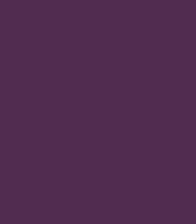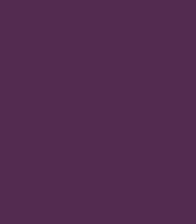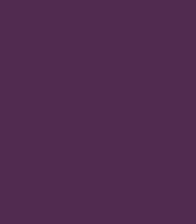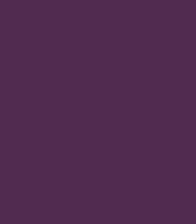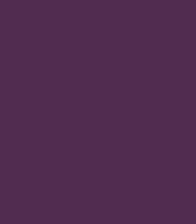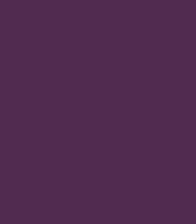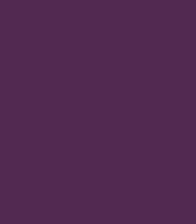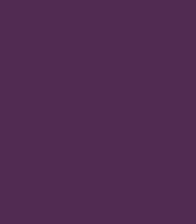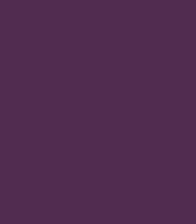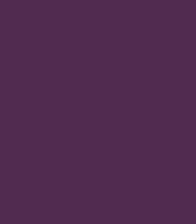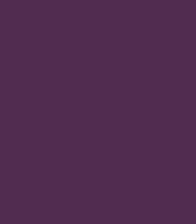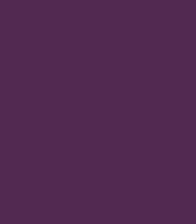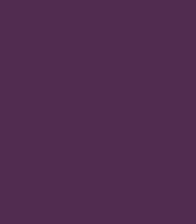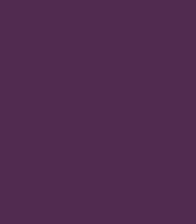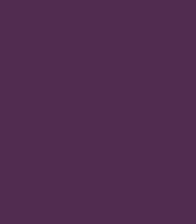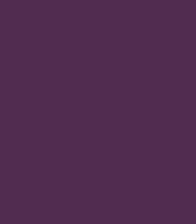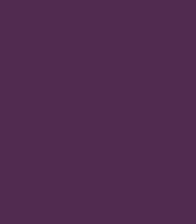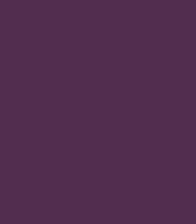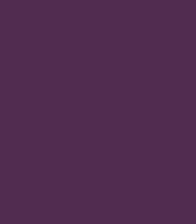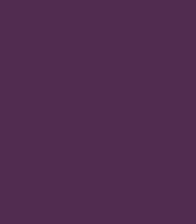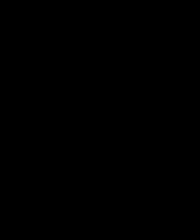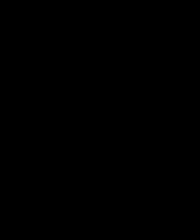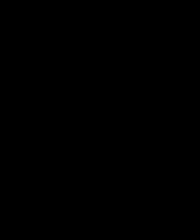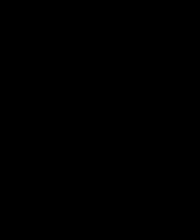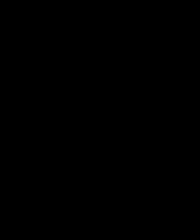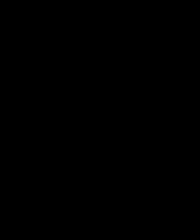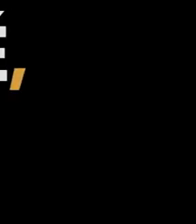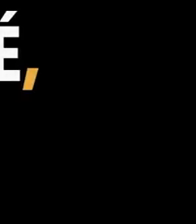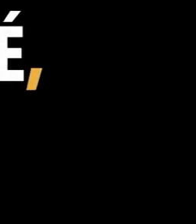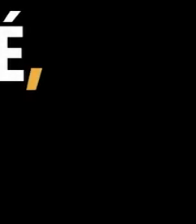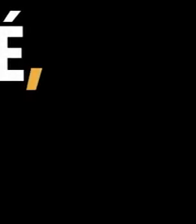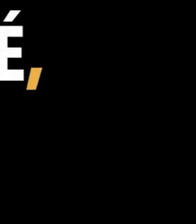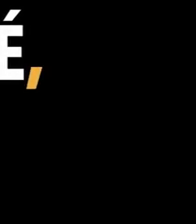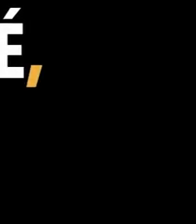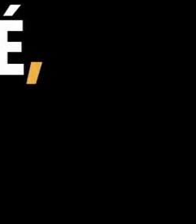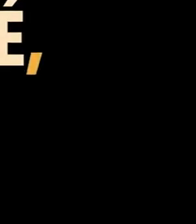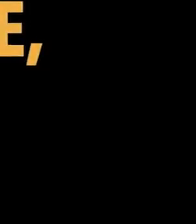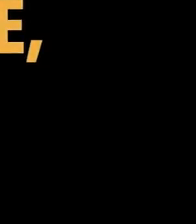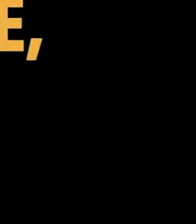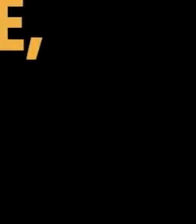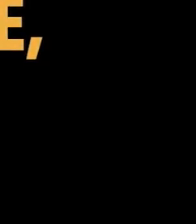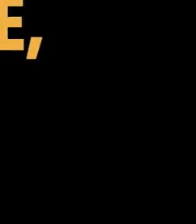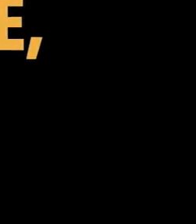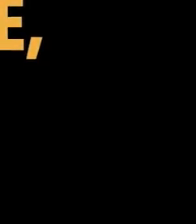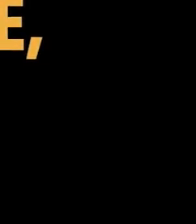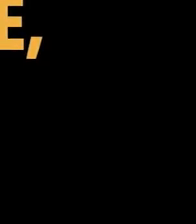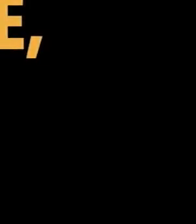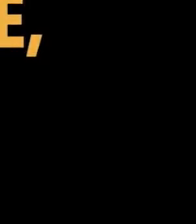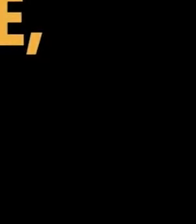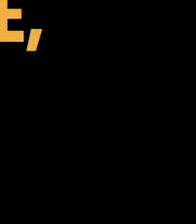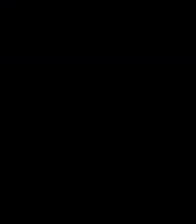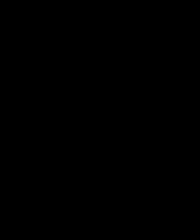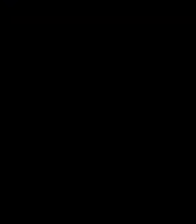hay mujeres que se atrevieron a hacer una búsqueda. Más allá de un qué, hay un porqué.